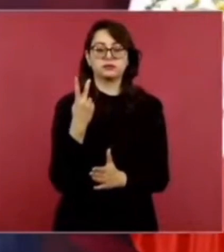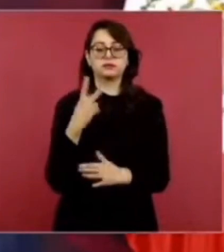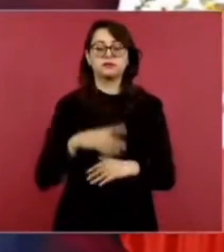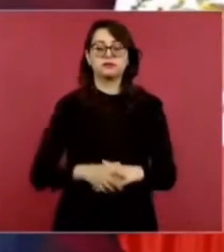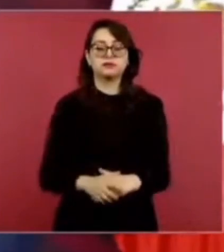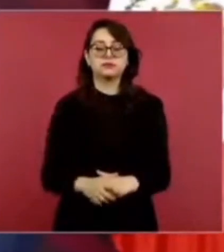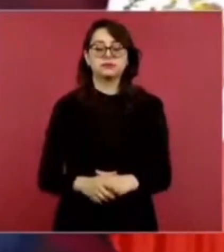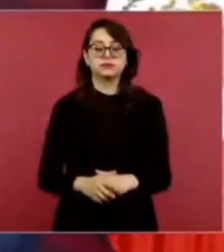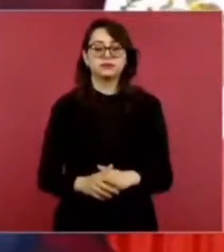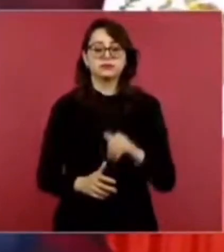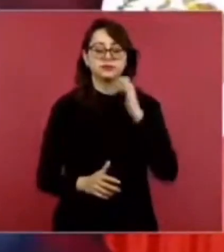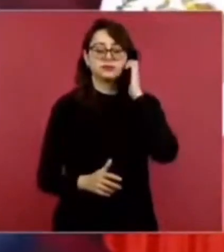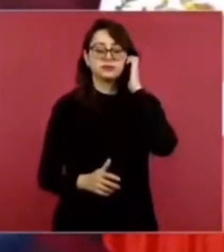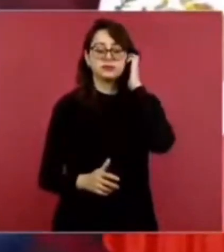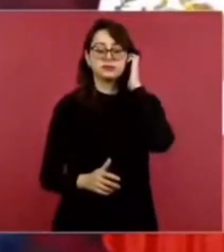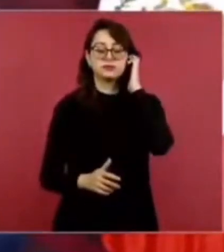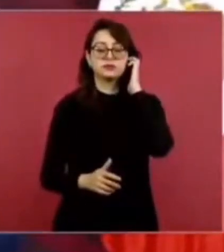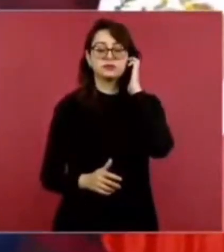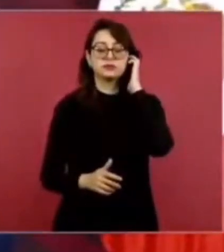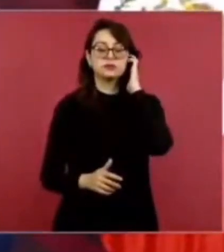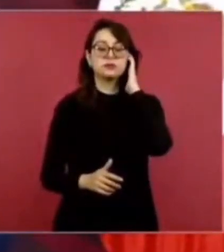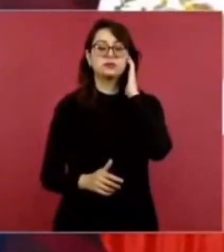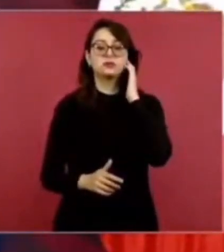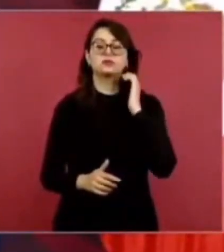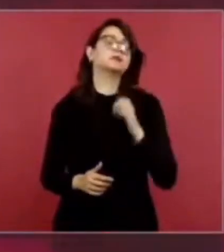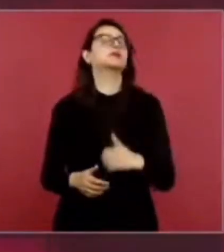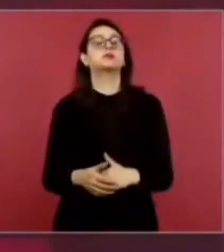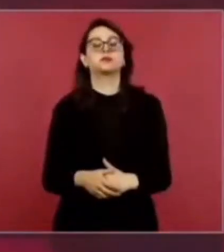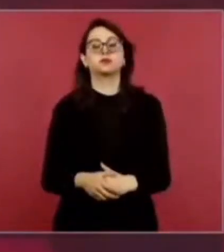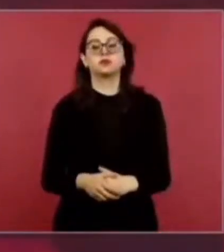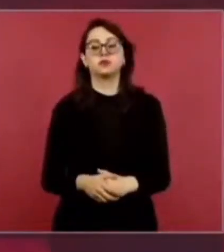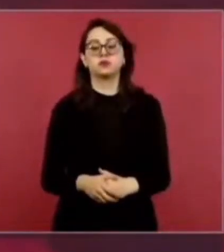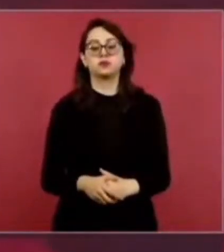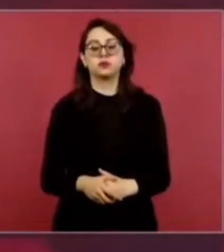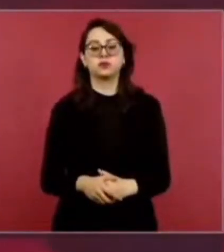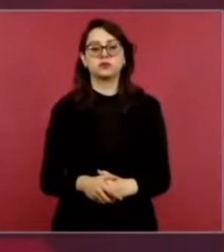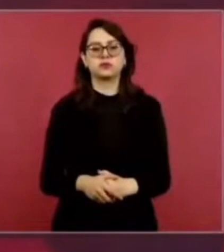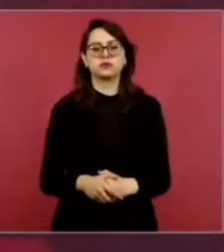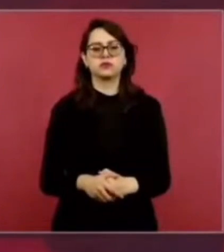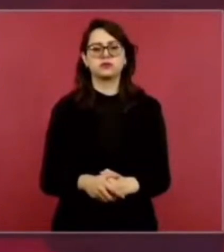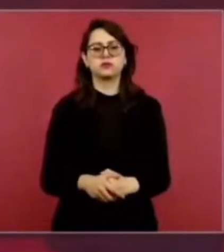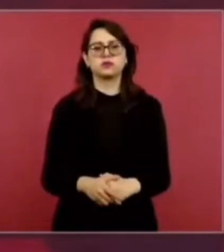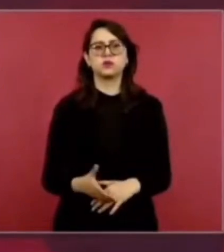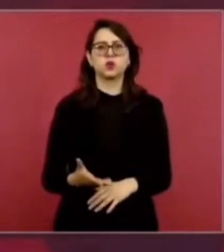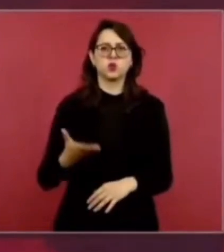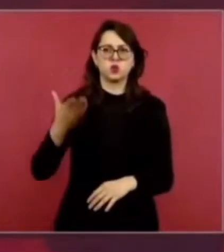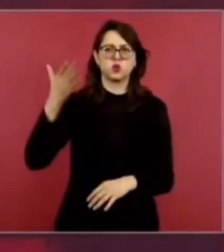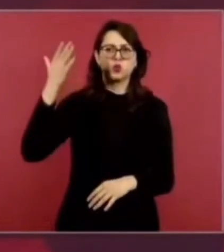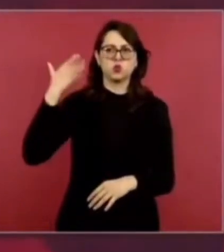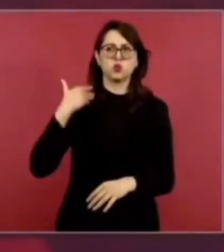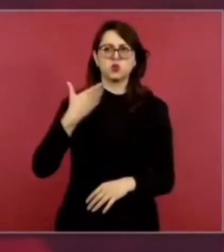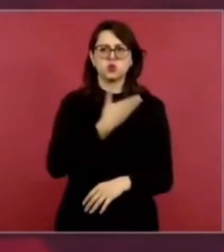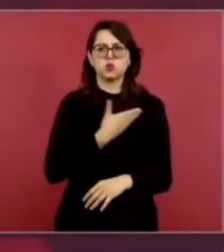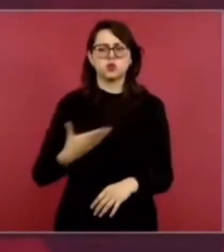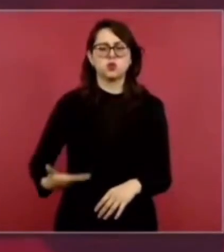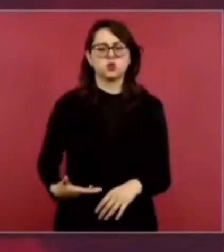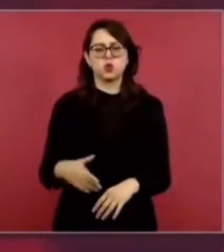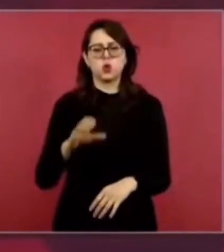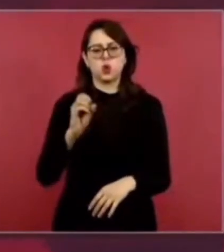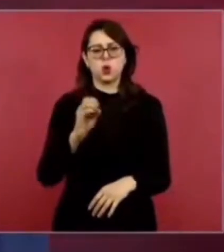Ya fue posible en la época del presidente Obama,